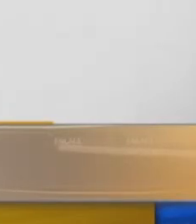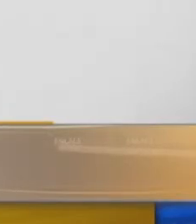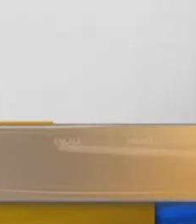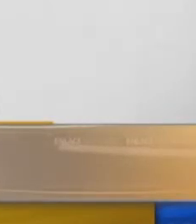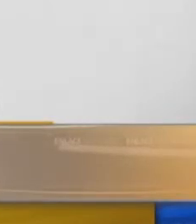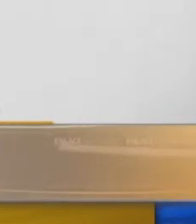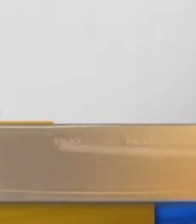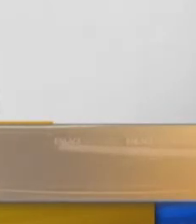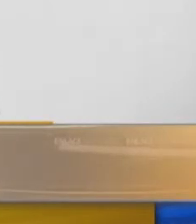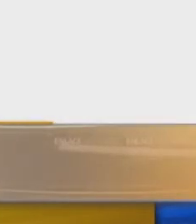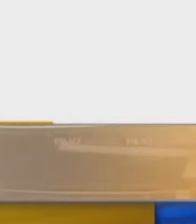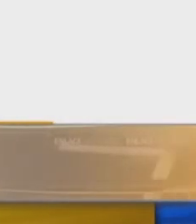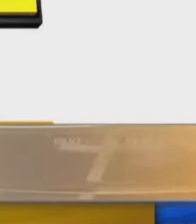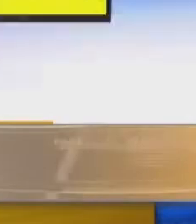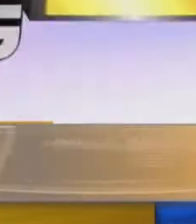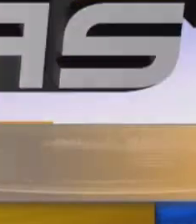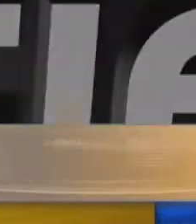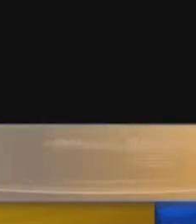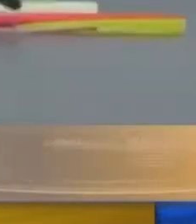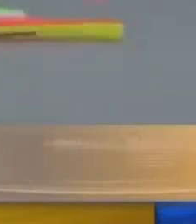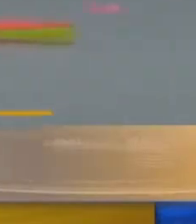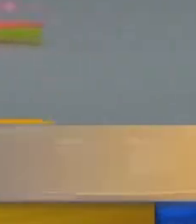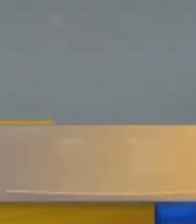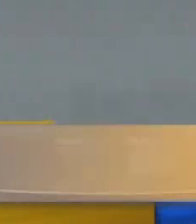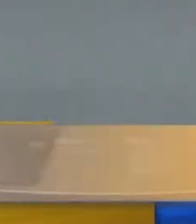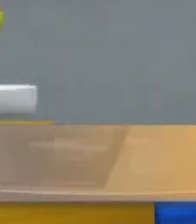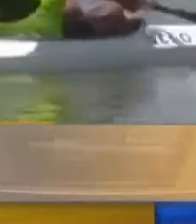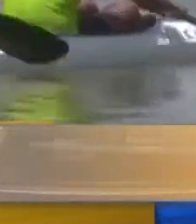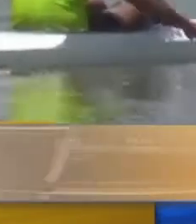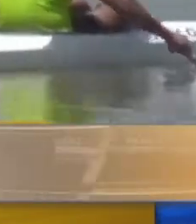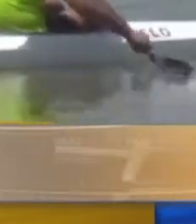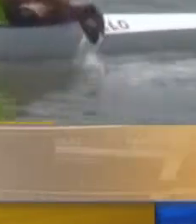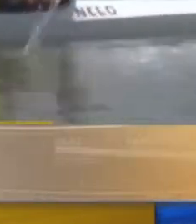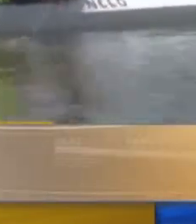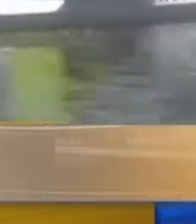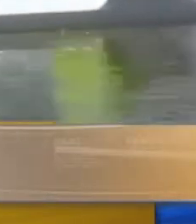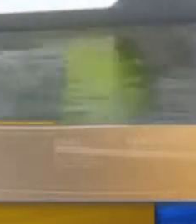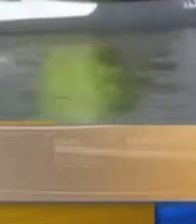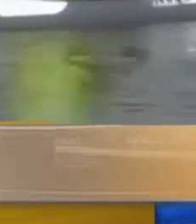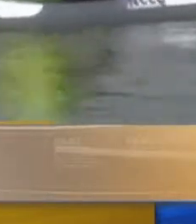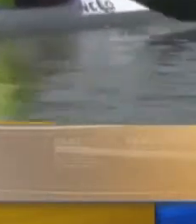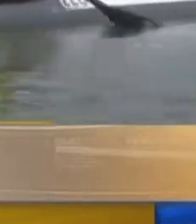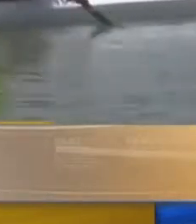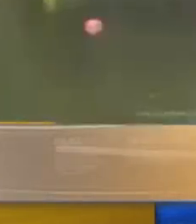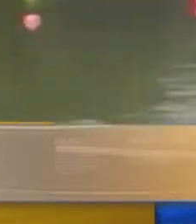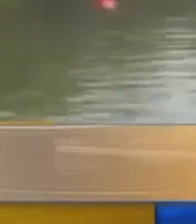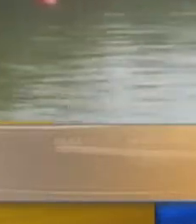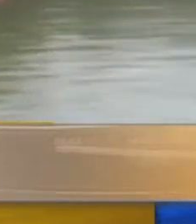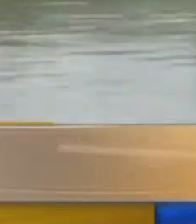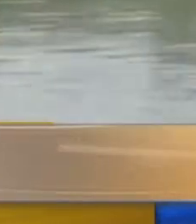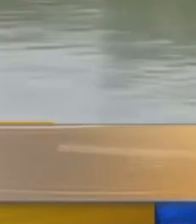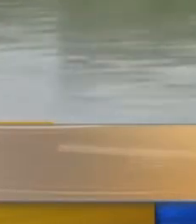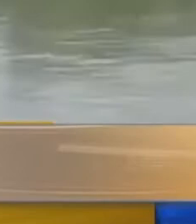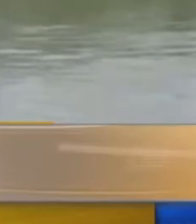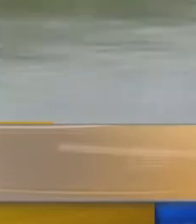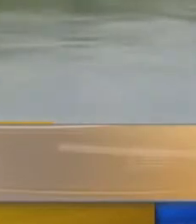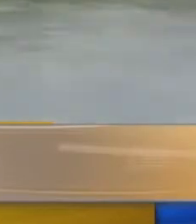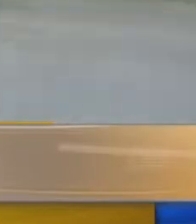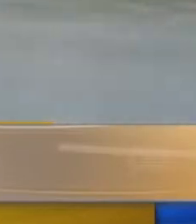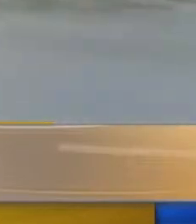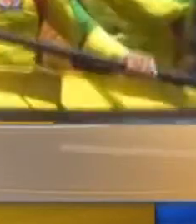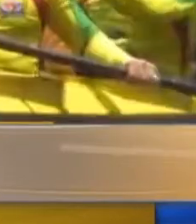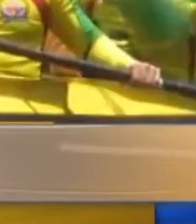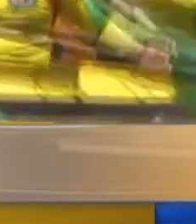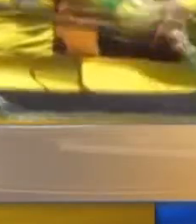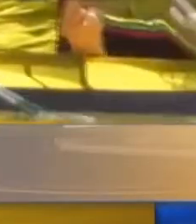para el proyecto de vivienda Ciudadela Centenario. En los deportes, delegación de Santander integrada por deportistas de Barranca Bermeja